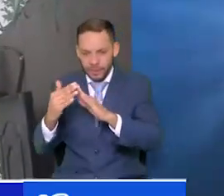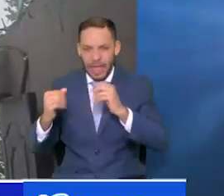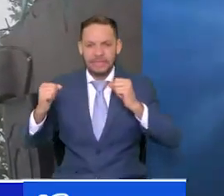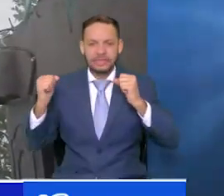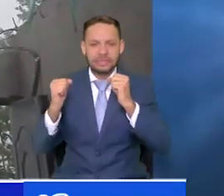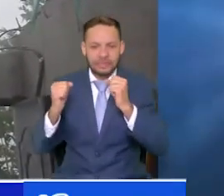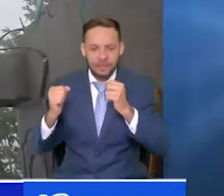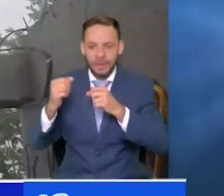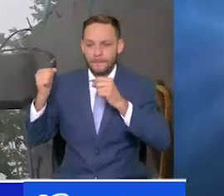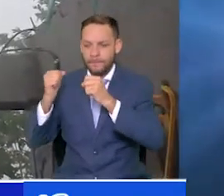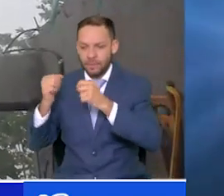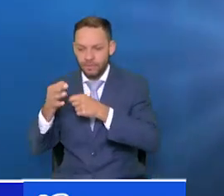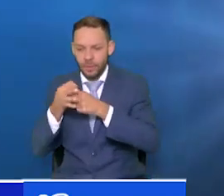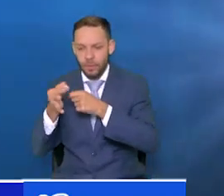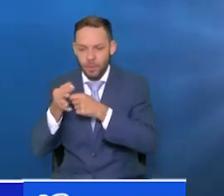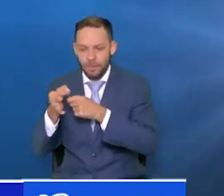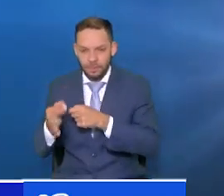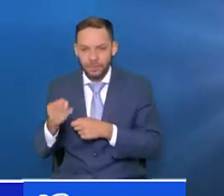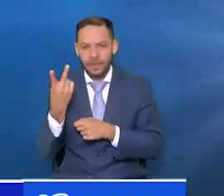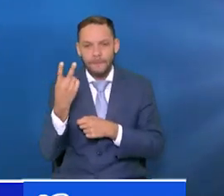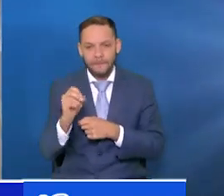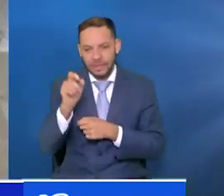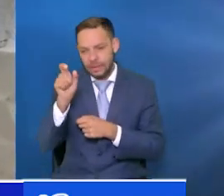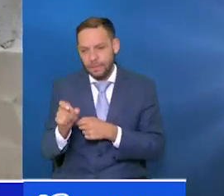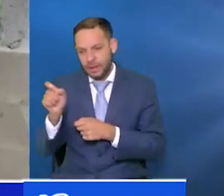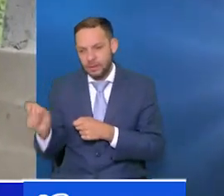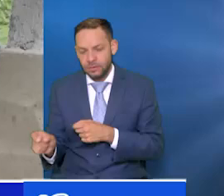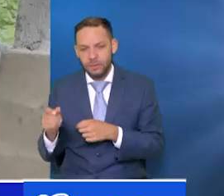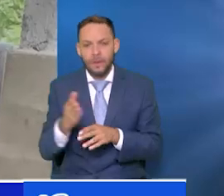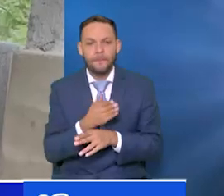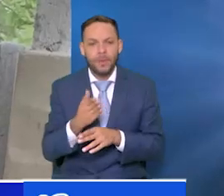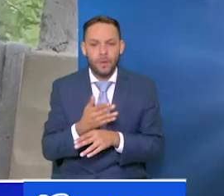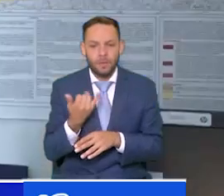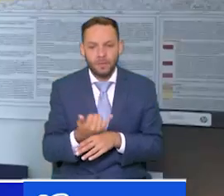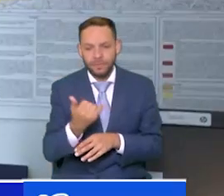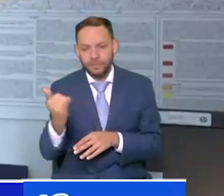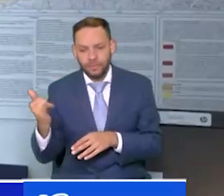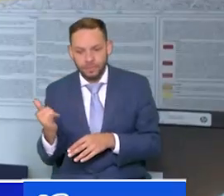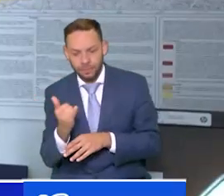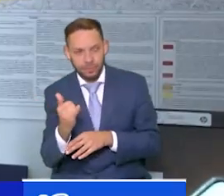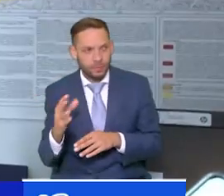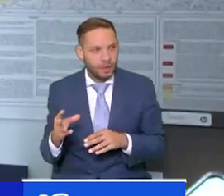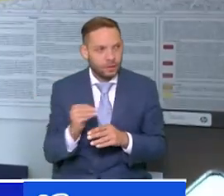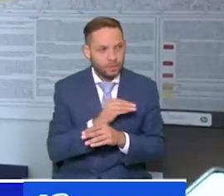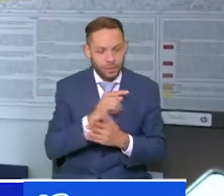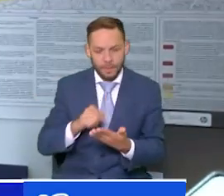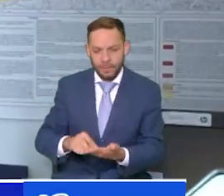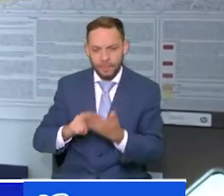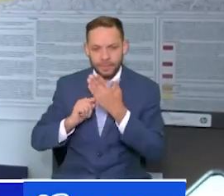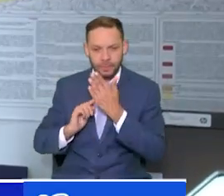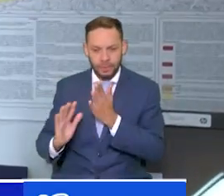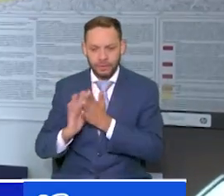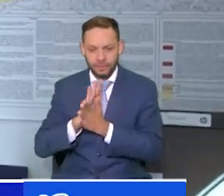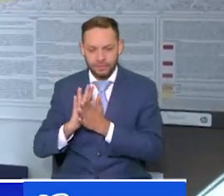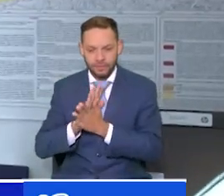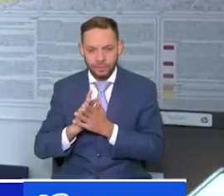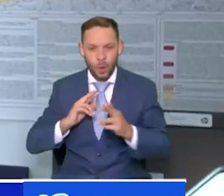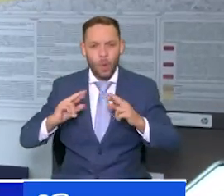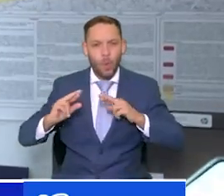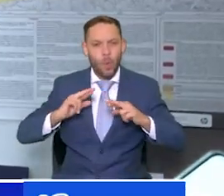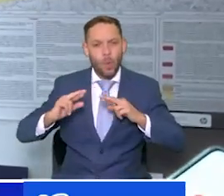y en situación de riesgo un total de 20 personas afectadas el día de hoy recibimos el reporte por parte del coordinador